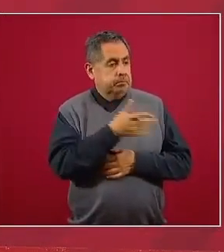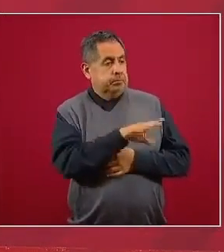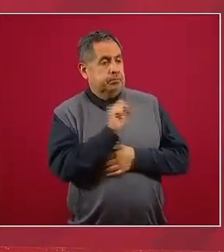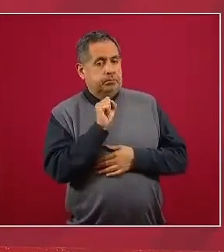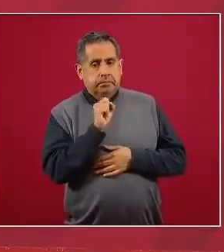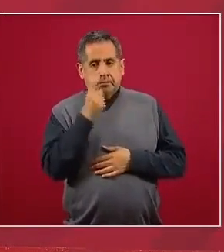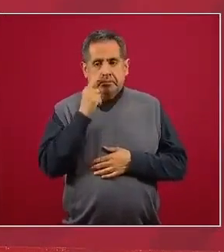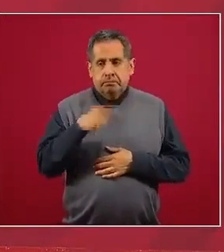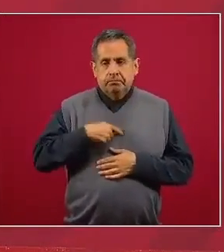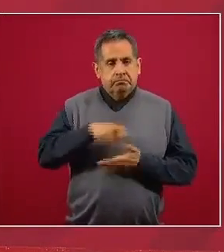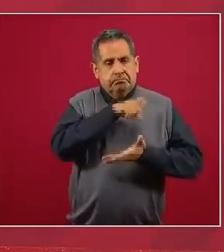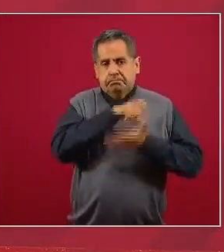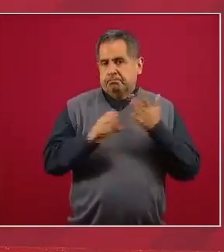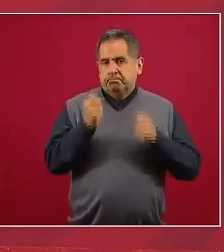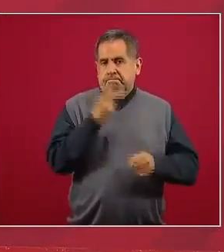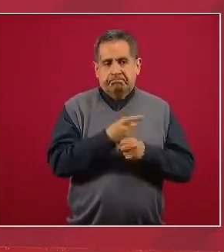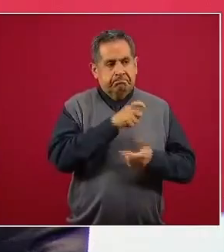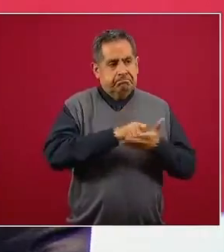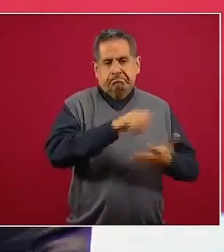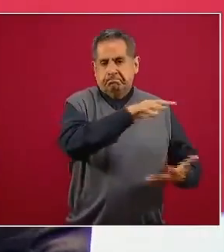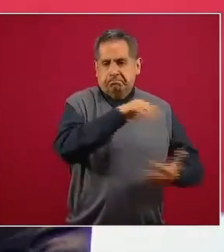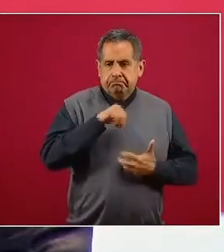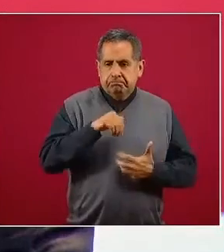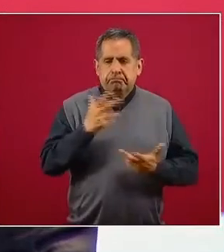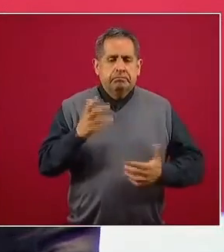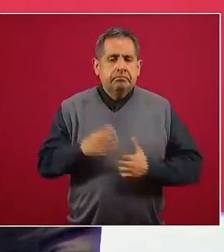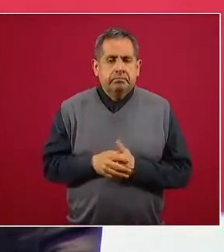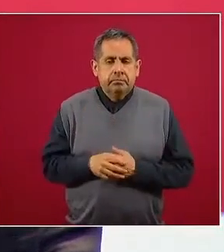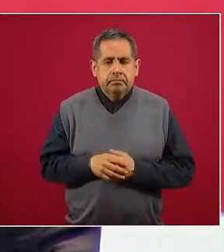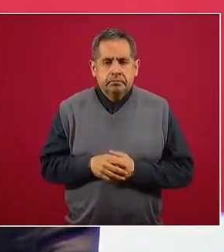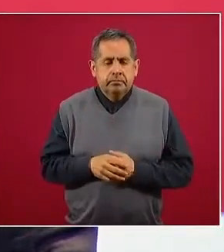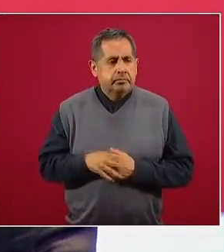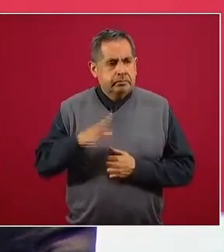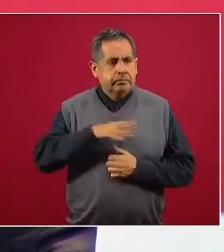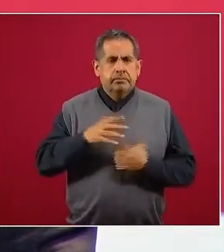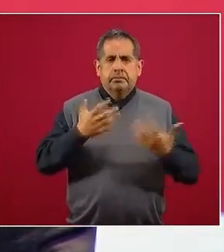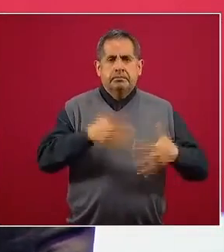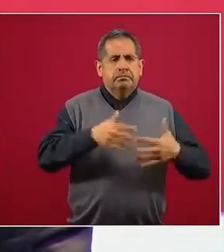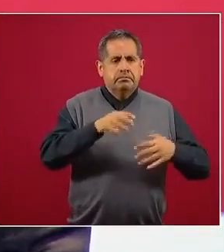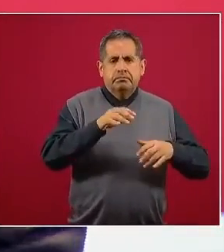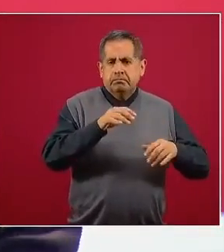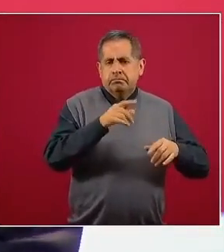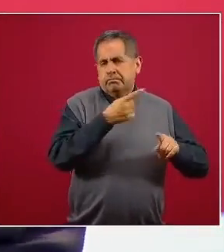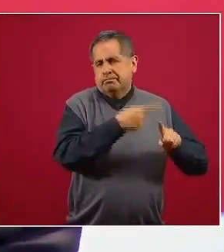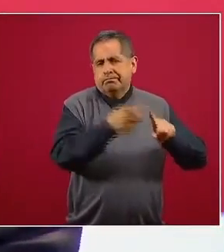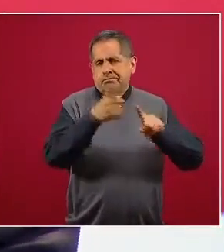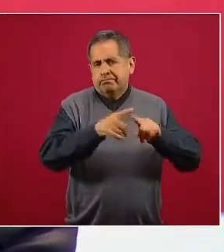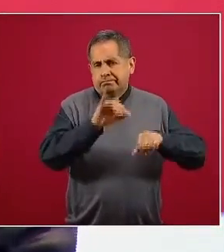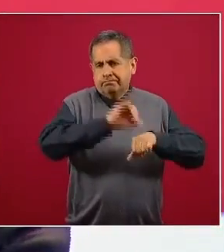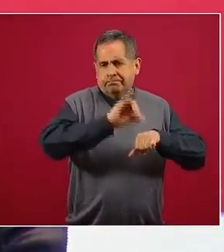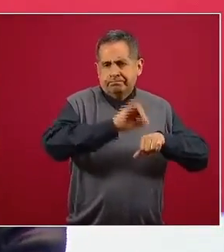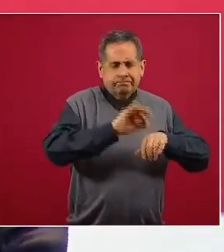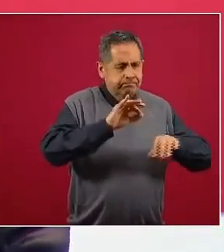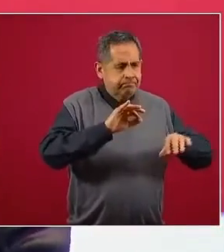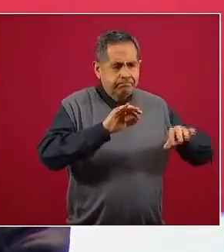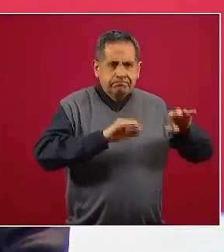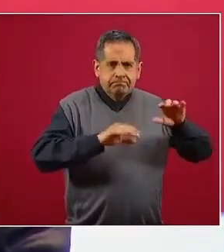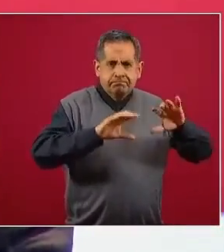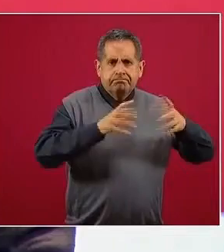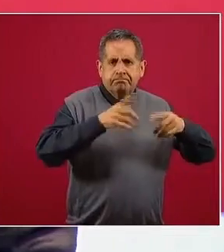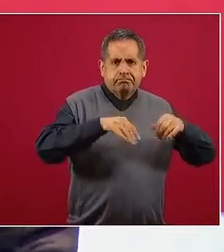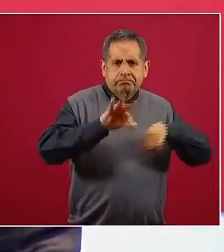en la adquisición temprana de vacunas. Y hay empresas farmacéuticas mexicanas que son parte de este